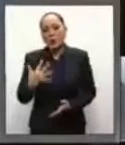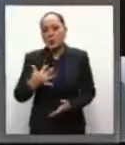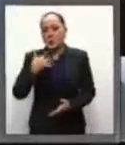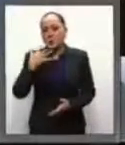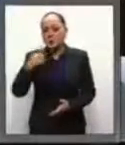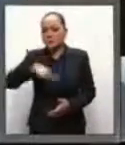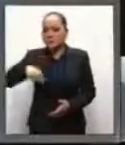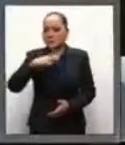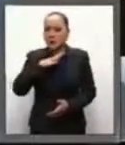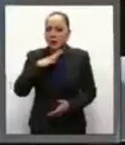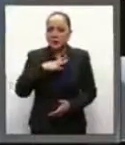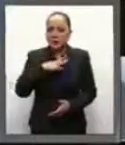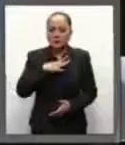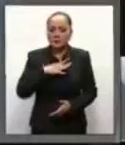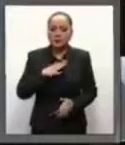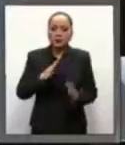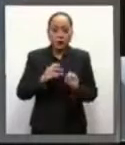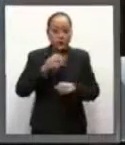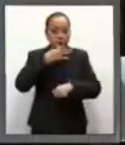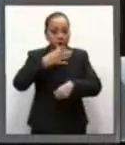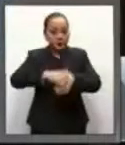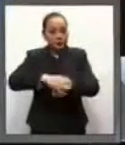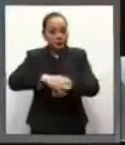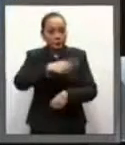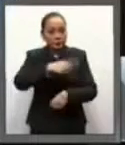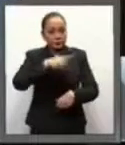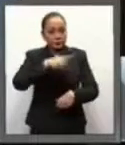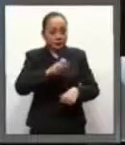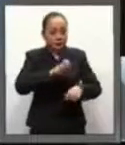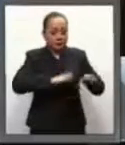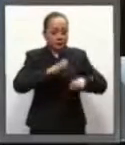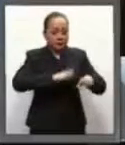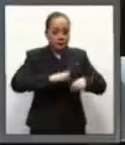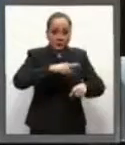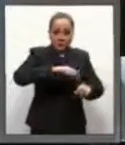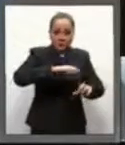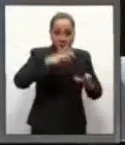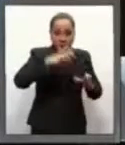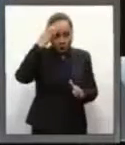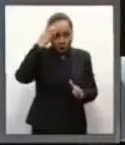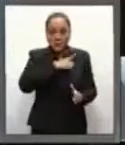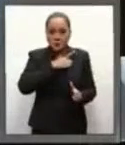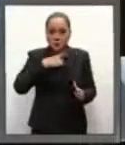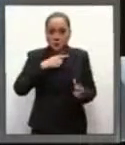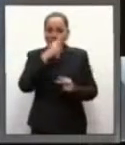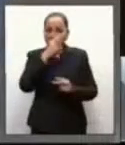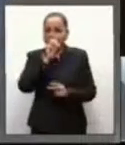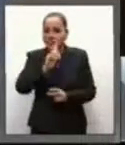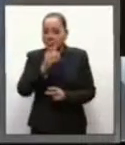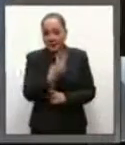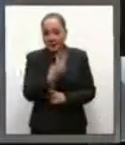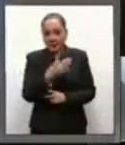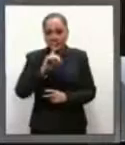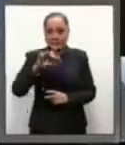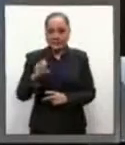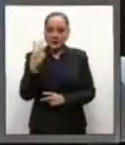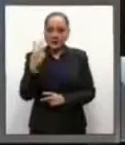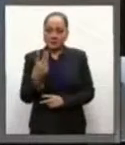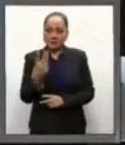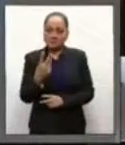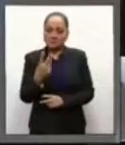Les invito a los empresarios a que presenten su 3 de 3. El primer punto es